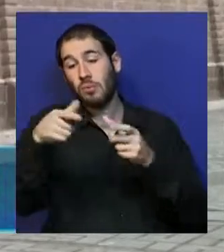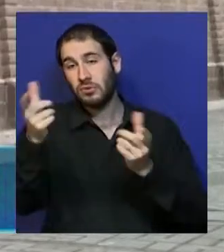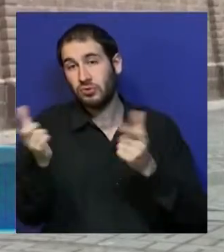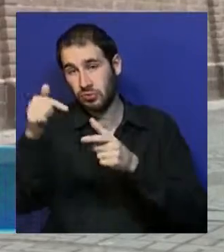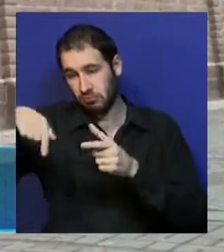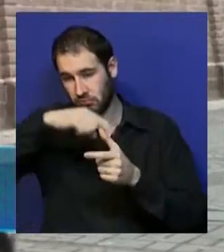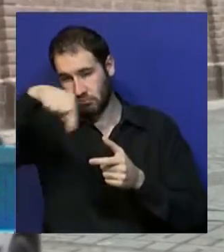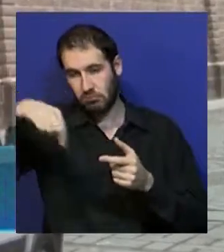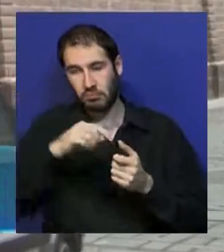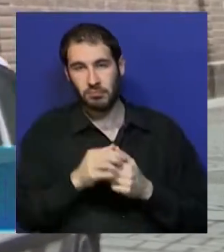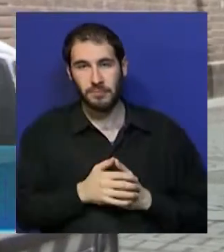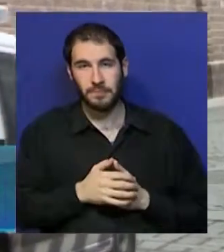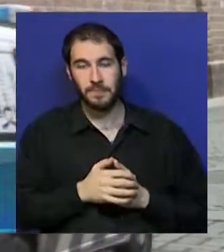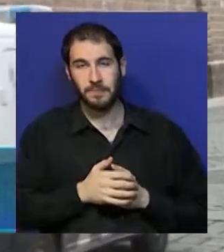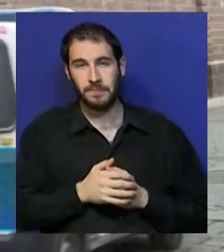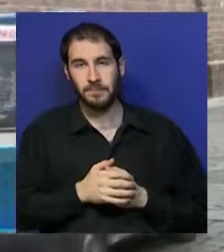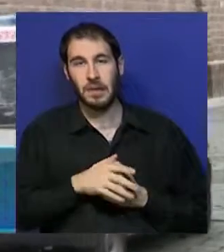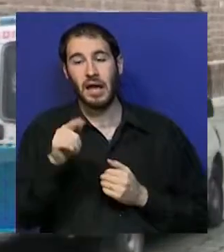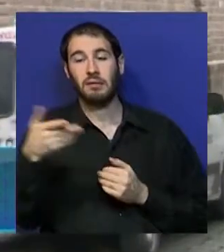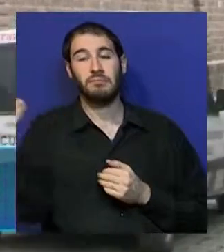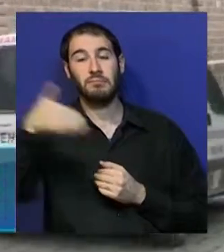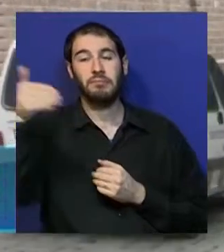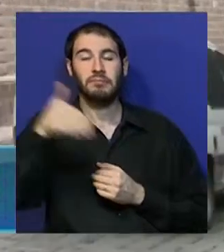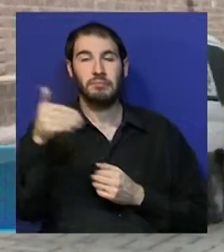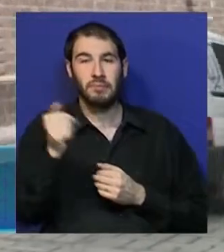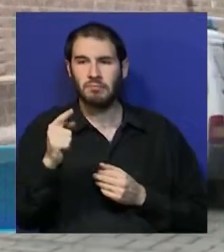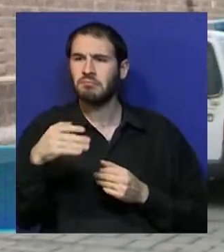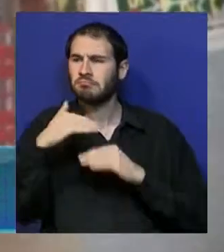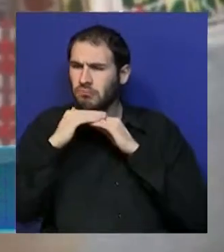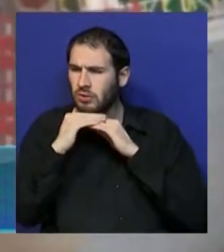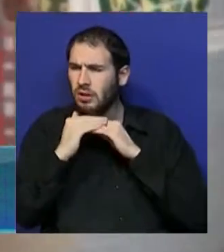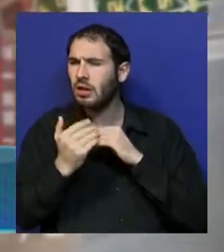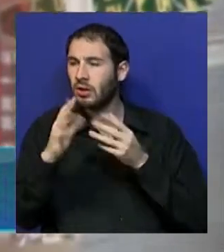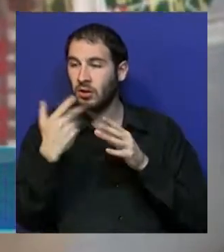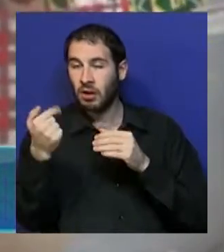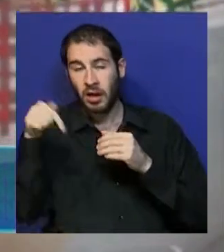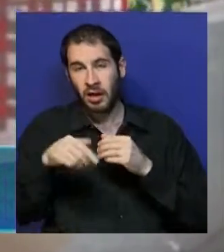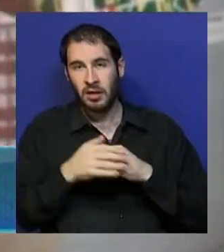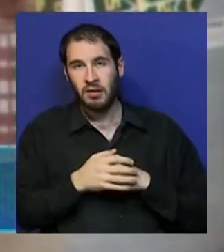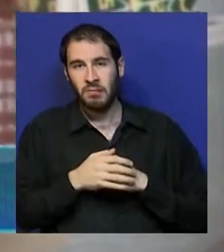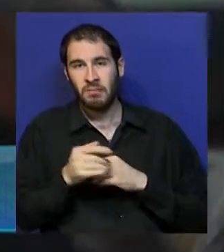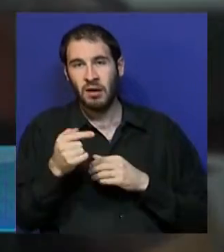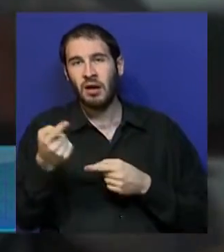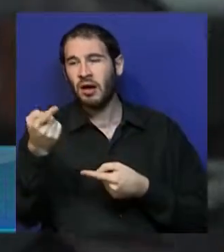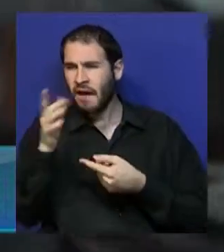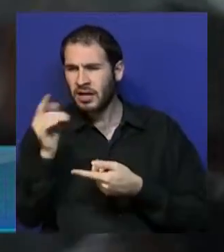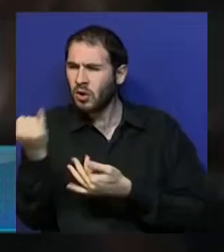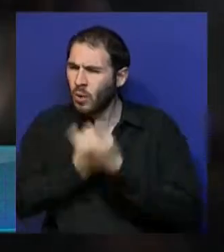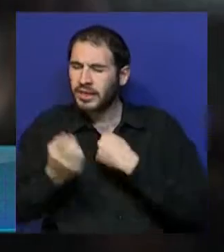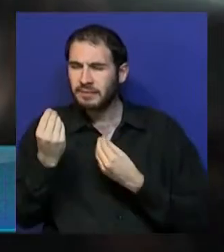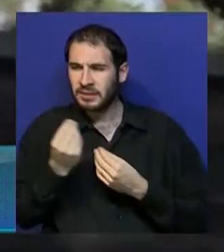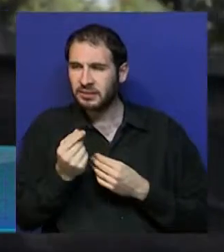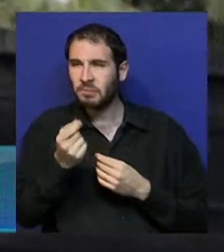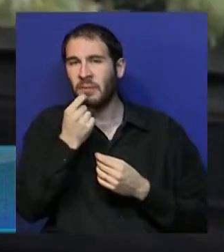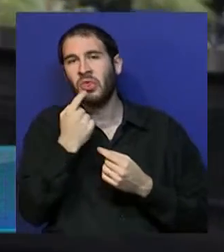LAC, se le da participación y se escucha. Así podemos tenés un feedback, ¿no? Te